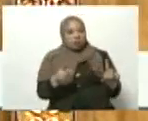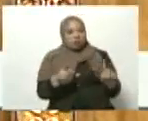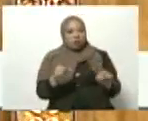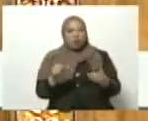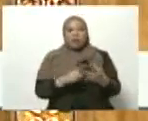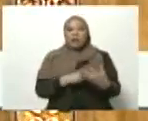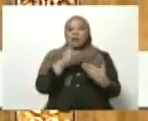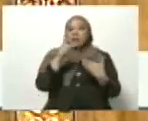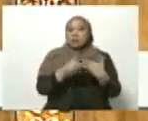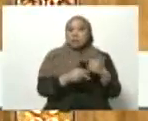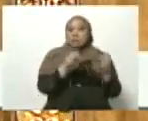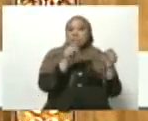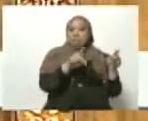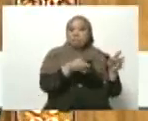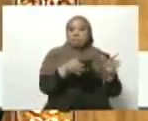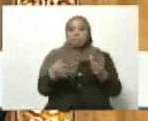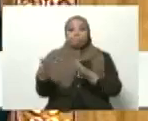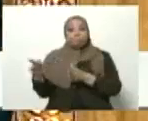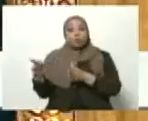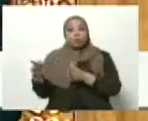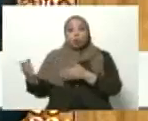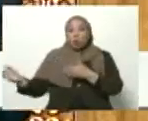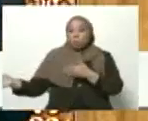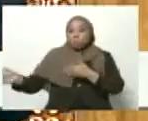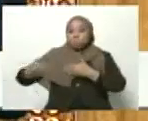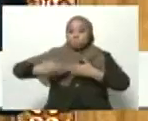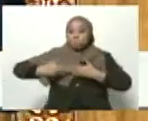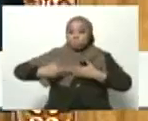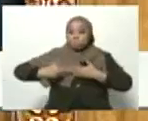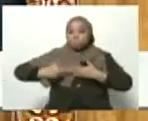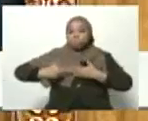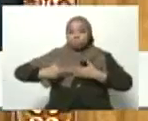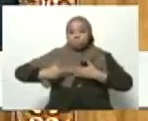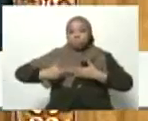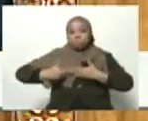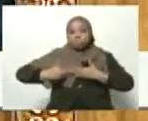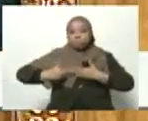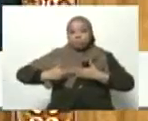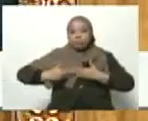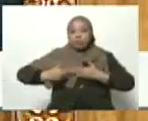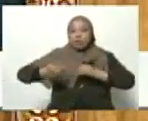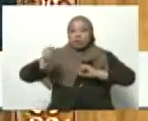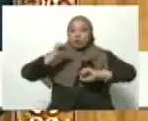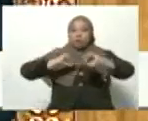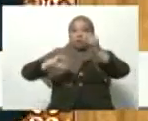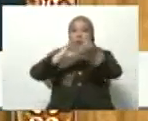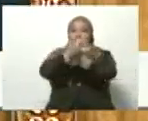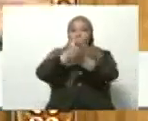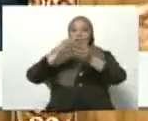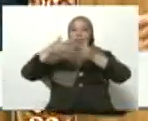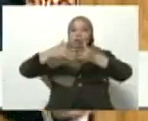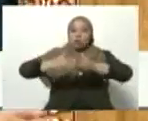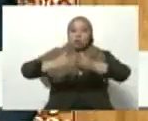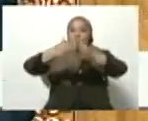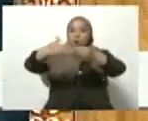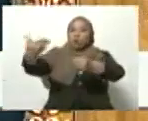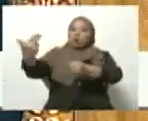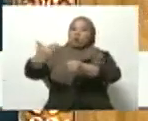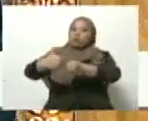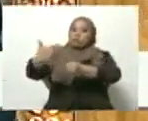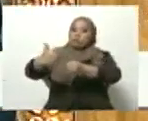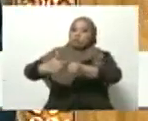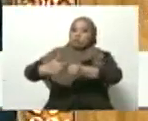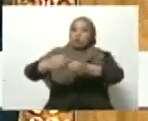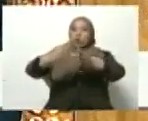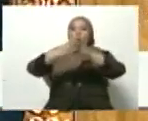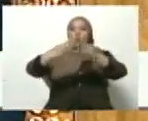plan fue un bloqueo, la detención de los barcos petroleros, ya no total, sino todos